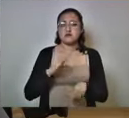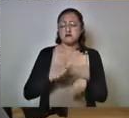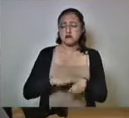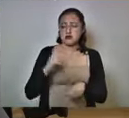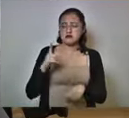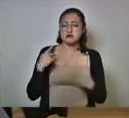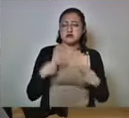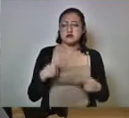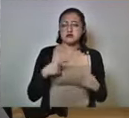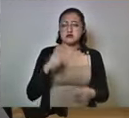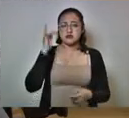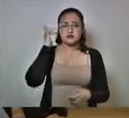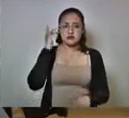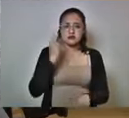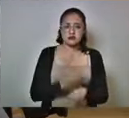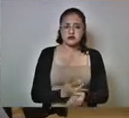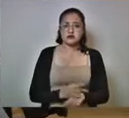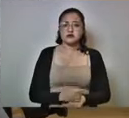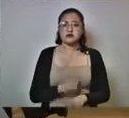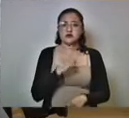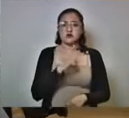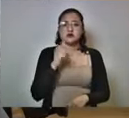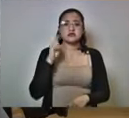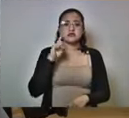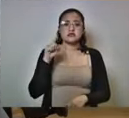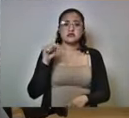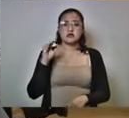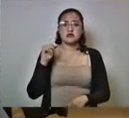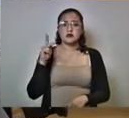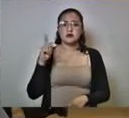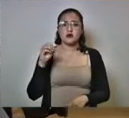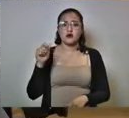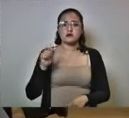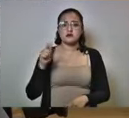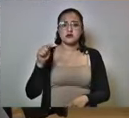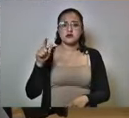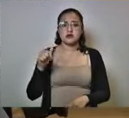Martín, 1 más en Zacapoaxtla